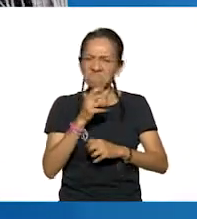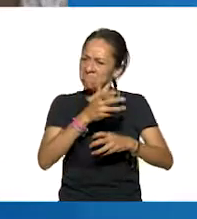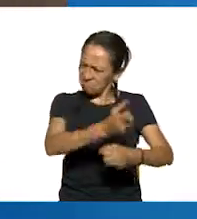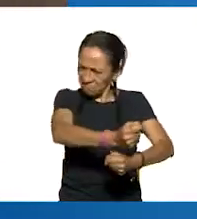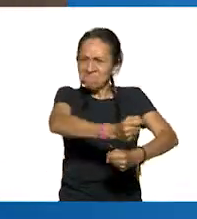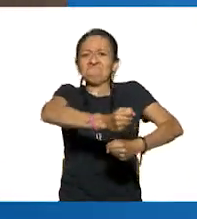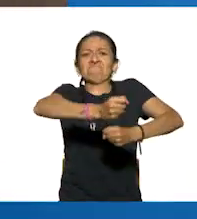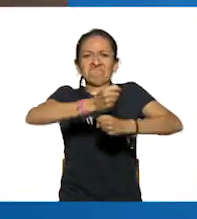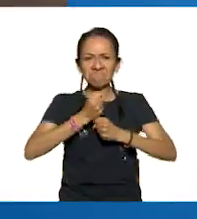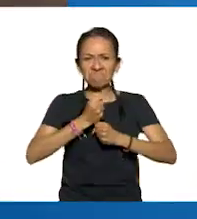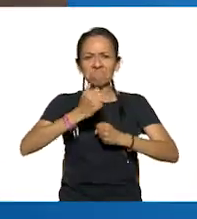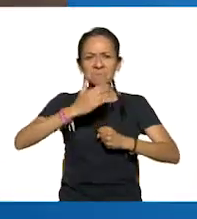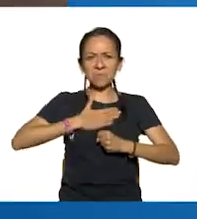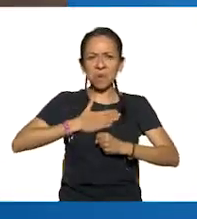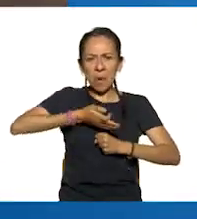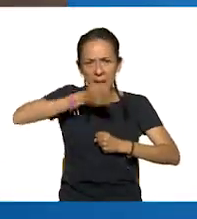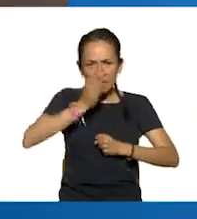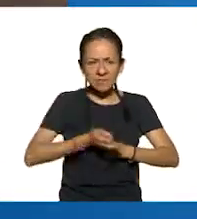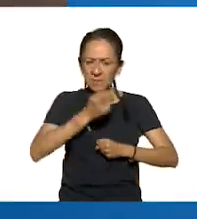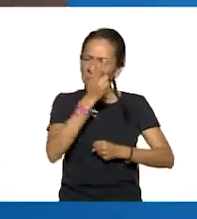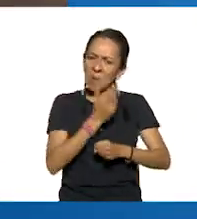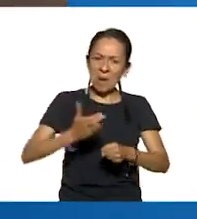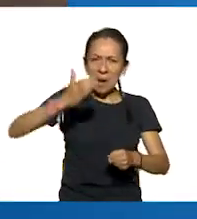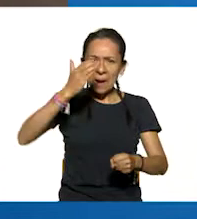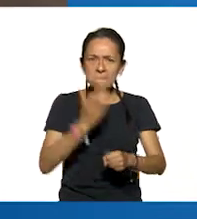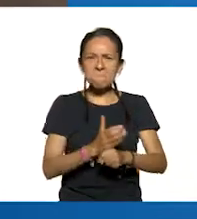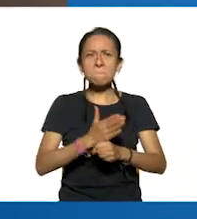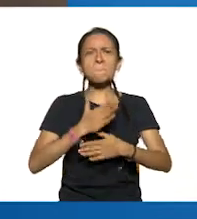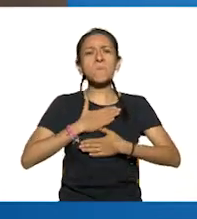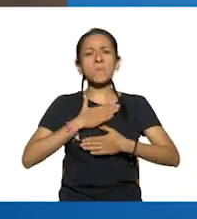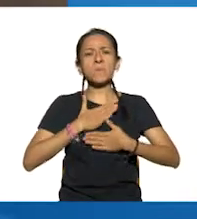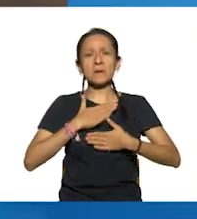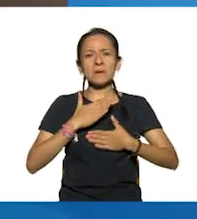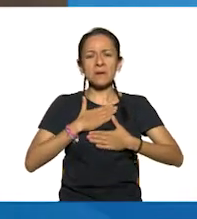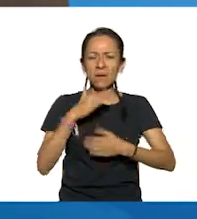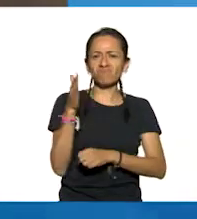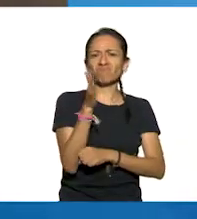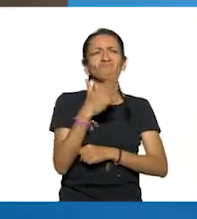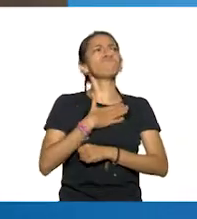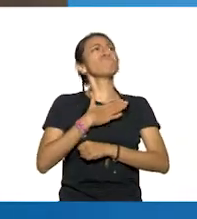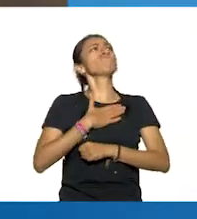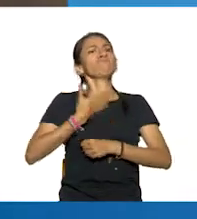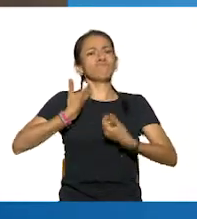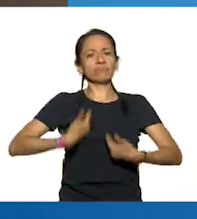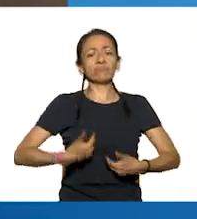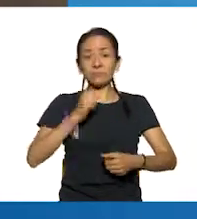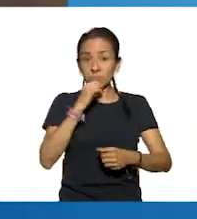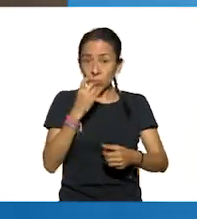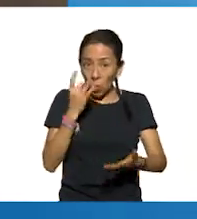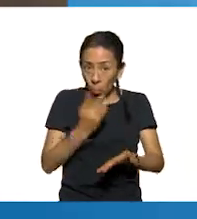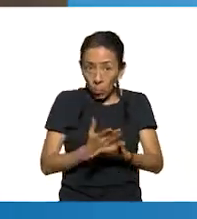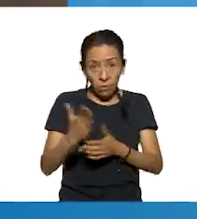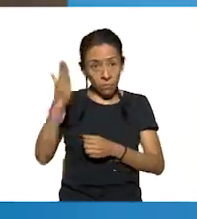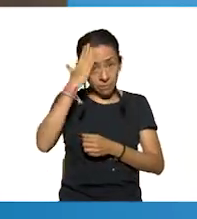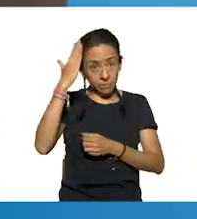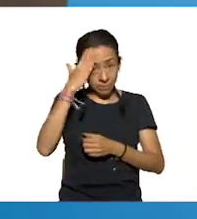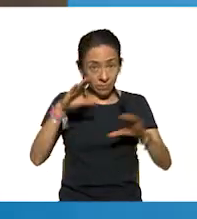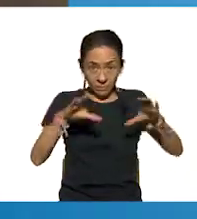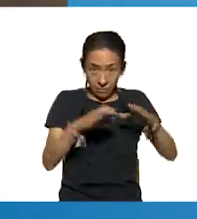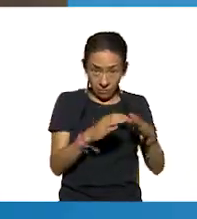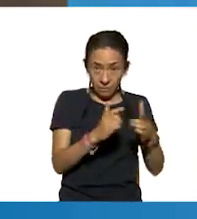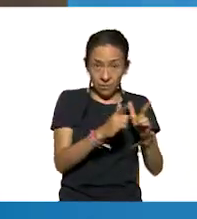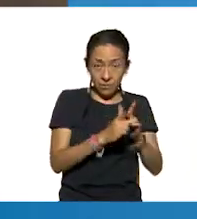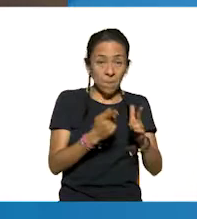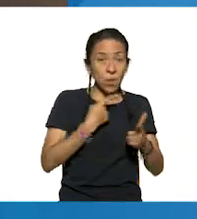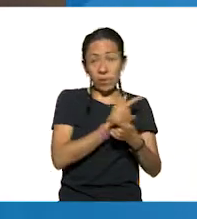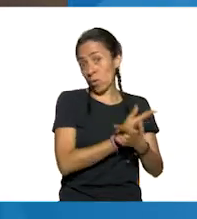se vuelve no solamente ya el director político del Partido Liberal, sino que